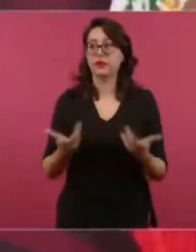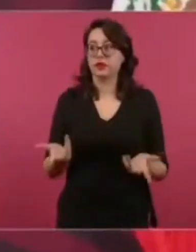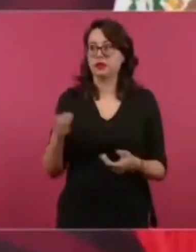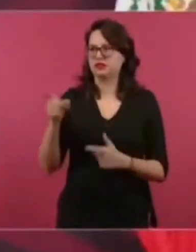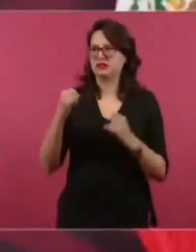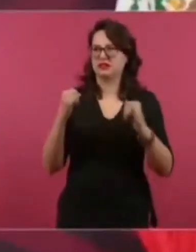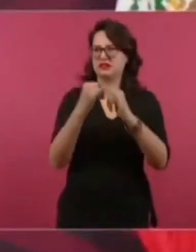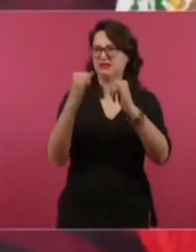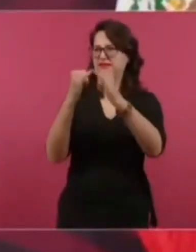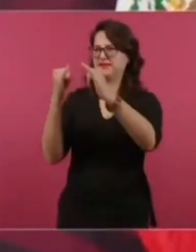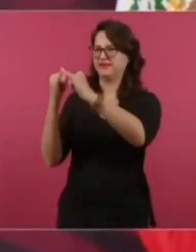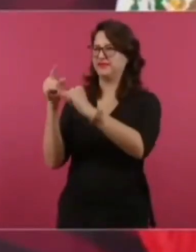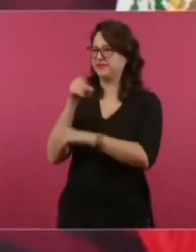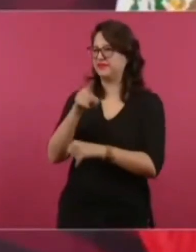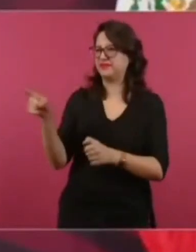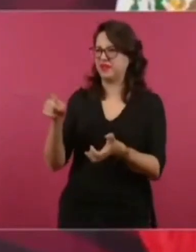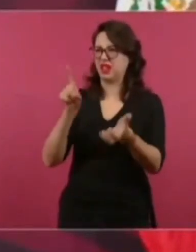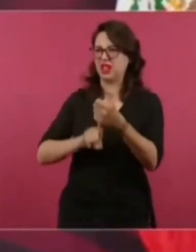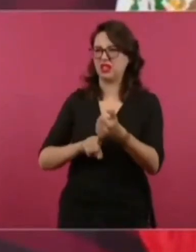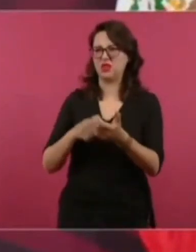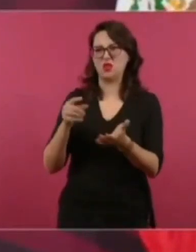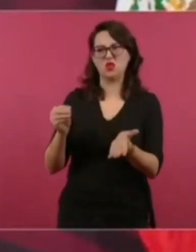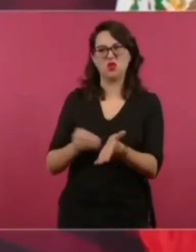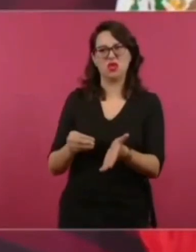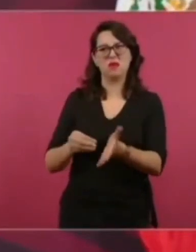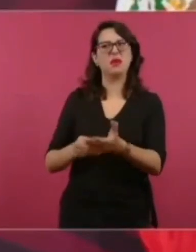pero falta más.